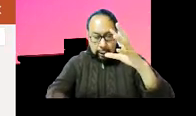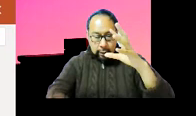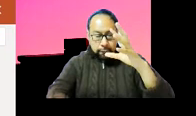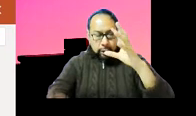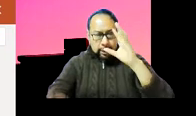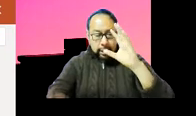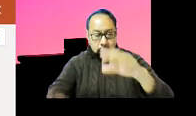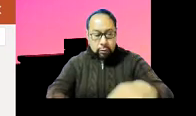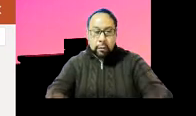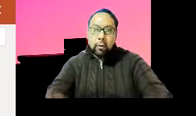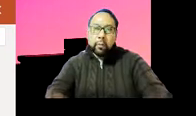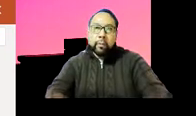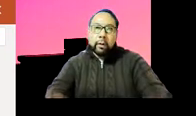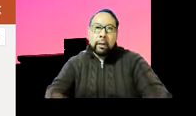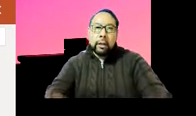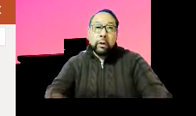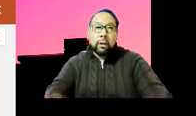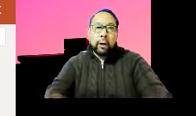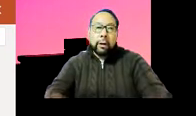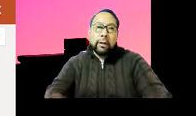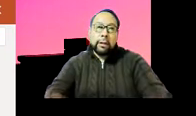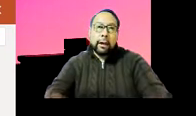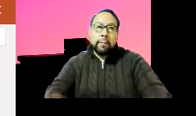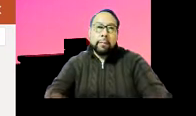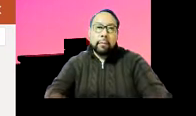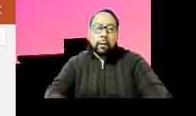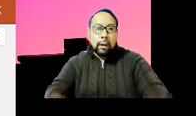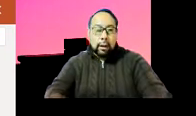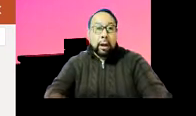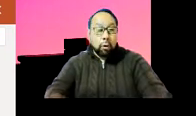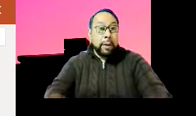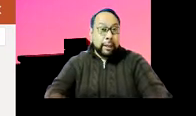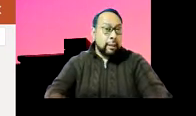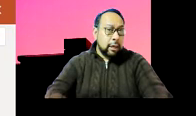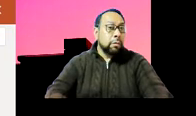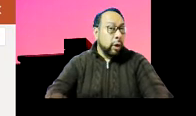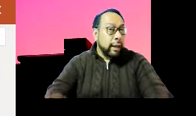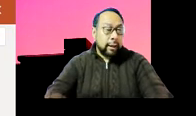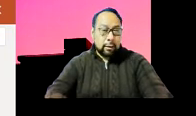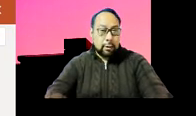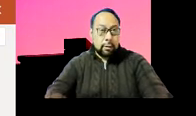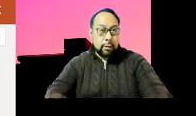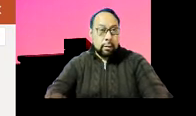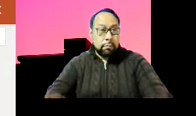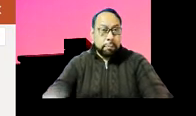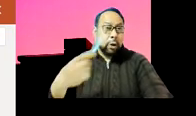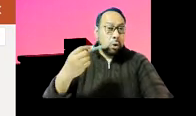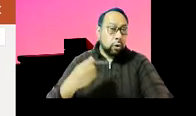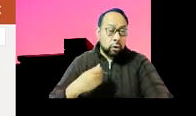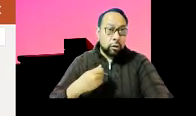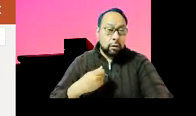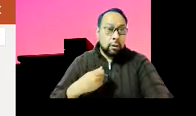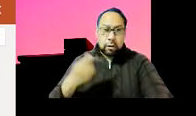un mensaje de Ford de hace años que tenía un eslogan, ¿no? Decía, la competencia es buena,